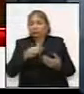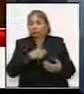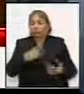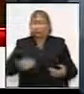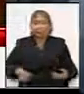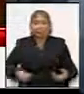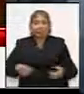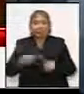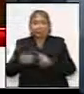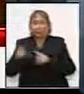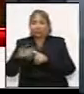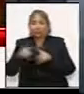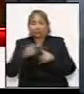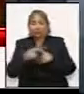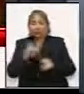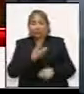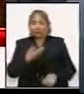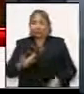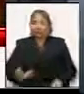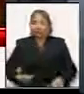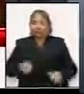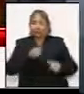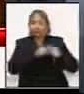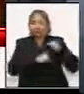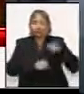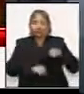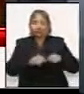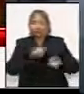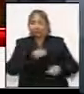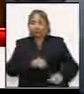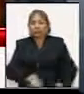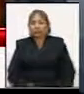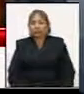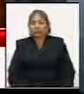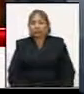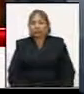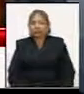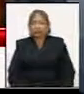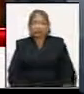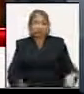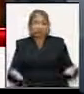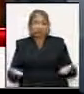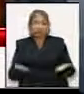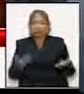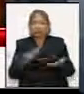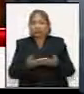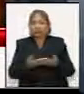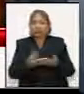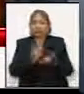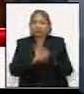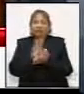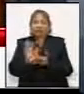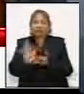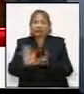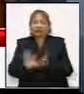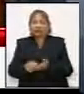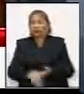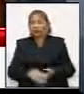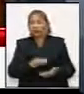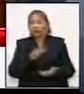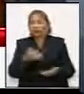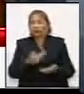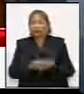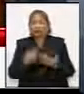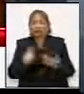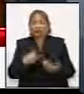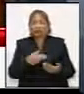los diferentes ministerios del Estado sufren estas vicisitudes, estas discriminaciones que todos